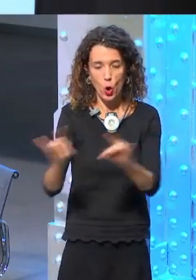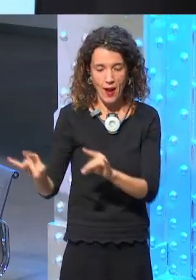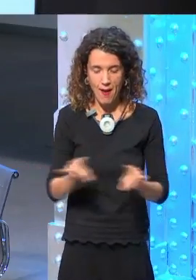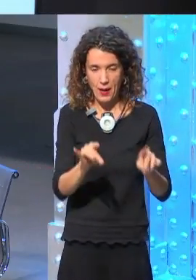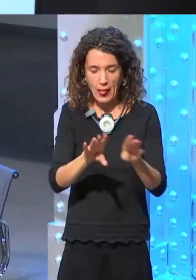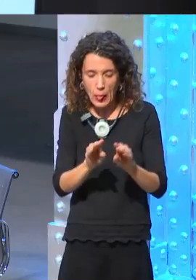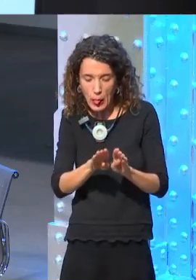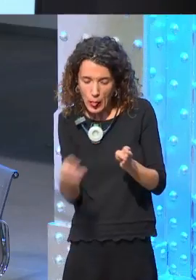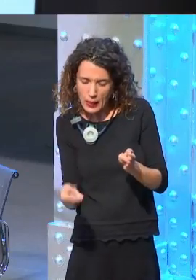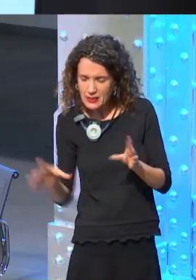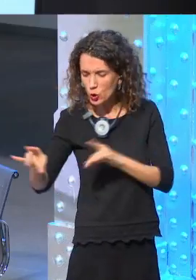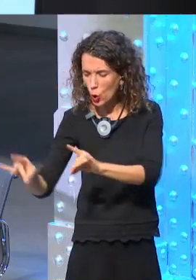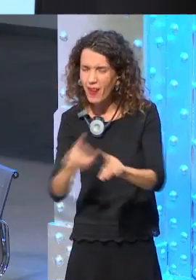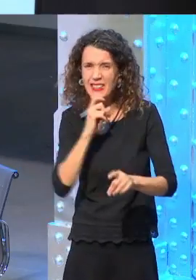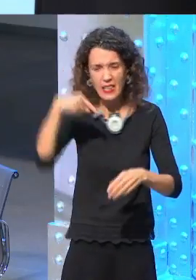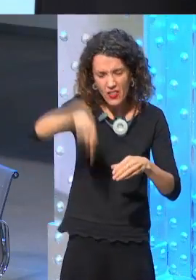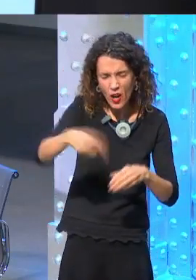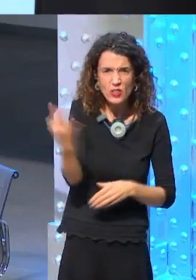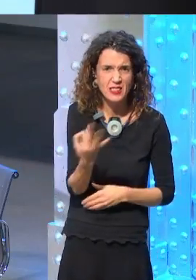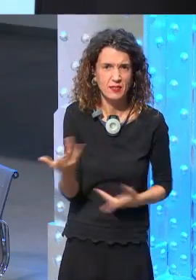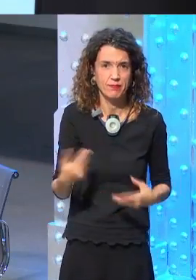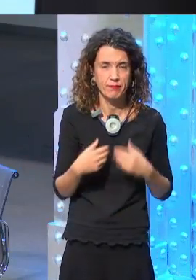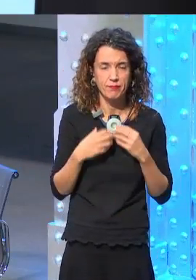inferior para entender qué es lo que está pasando ahí debajo.